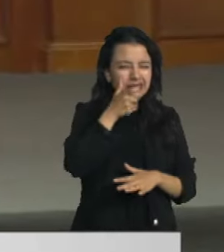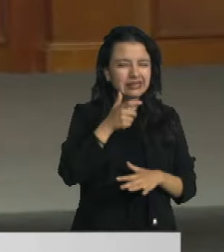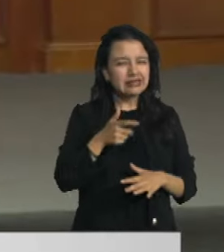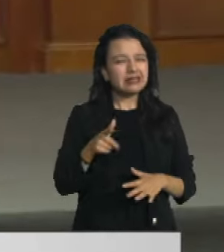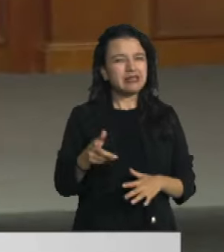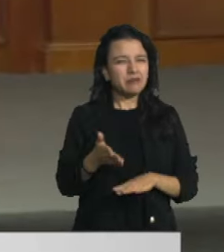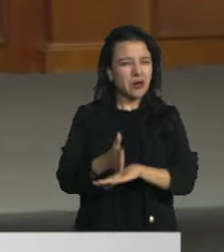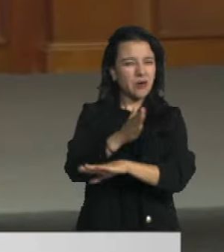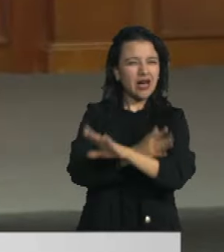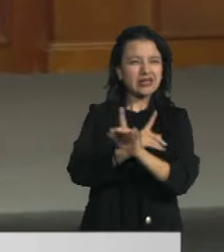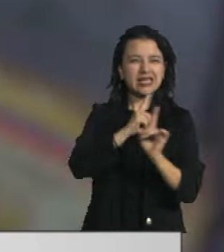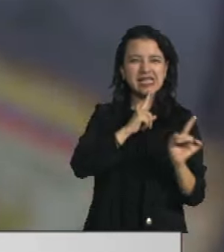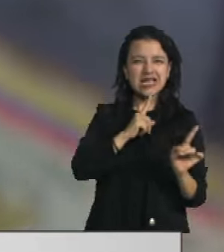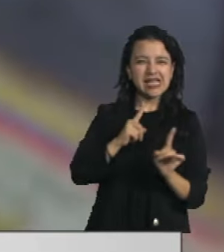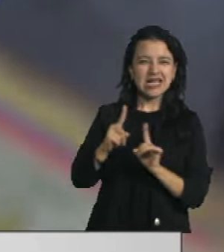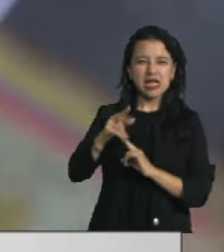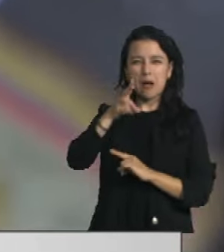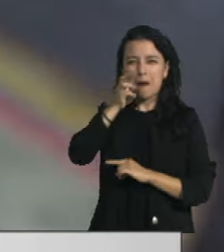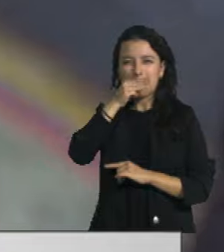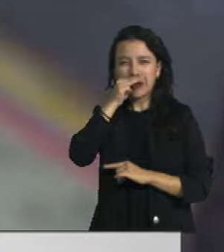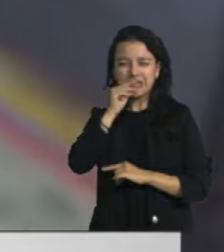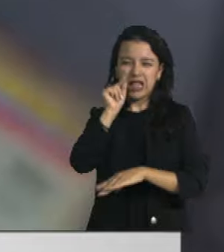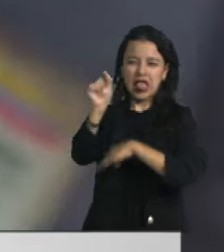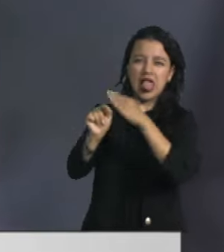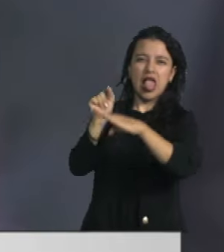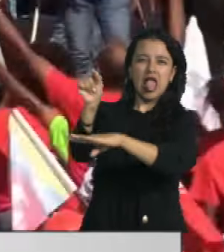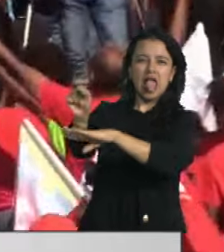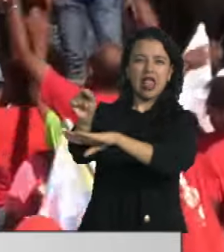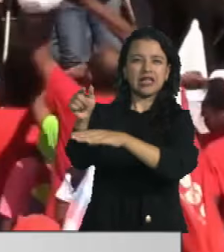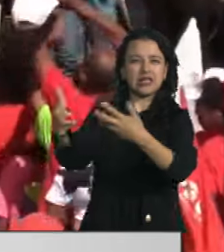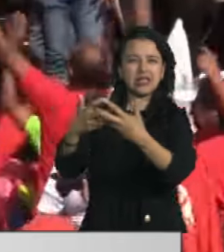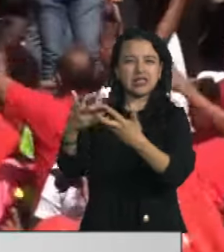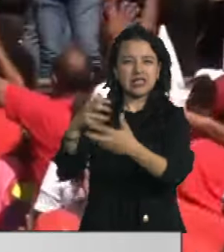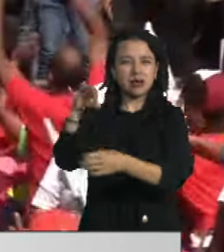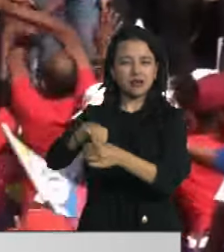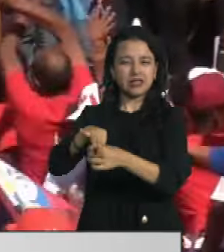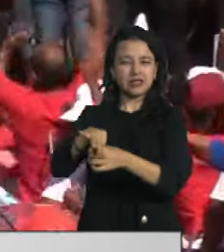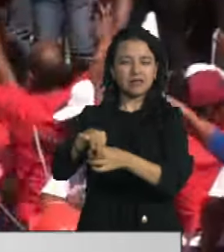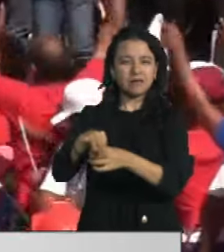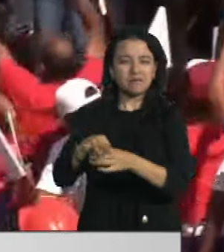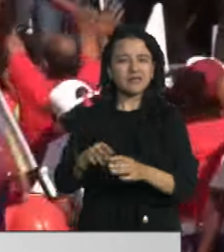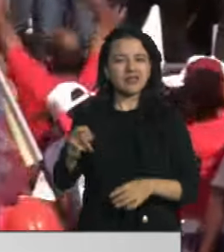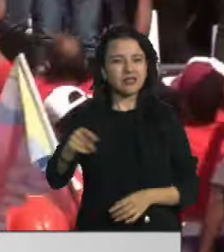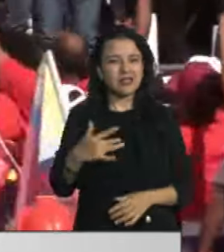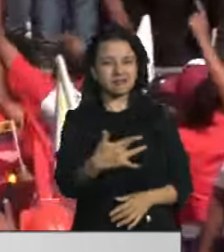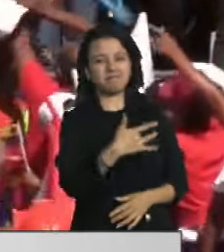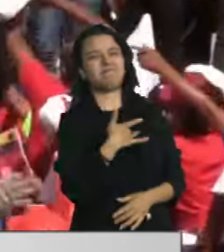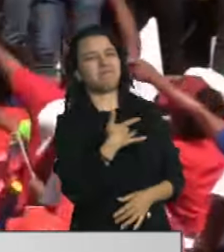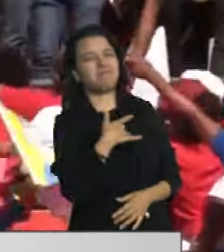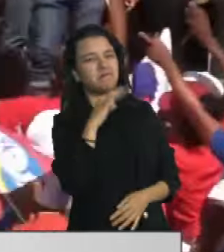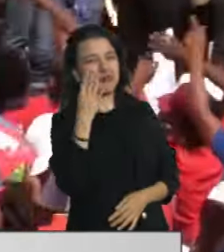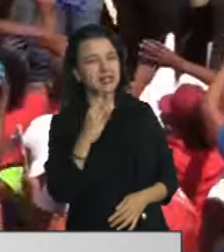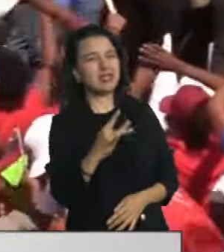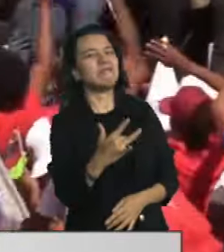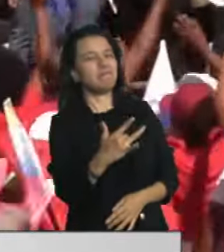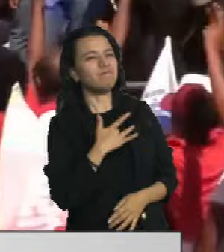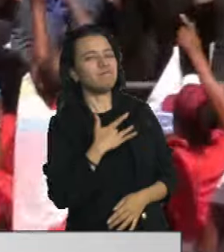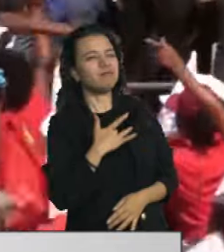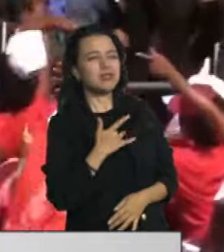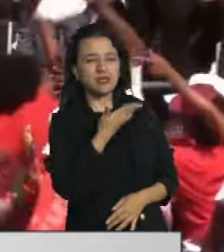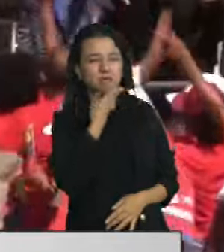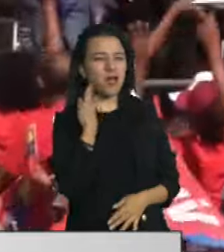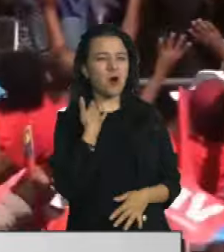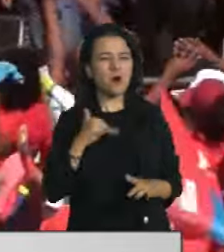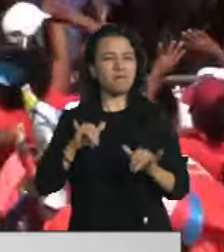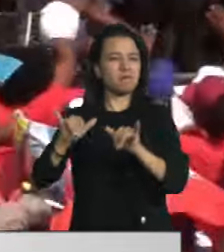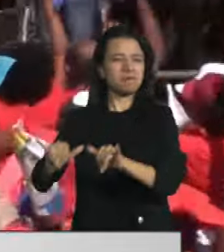Maduro sobre el sistema de votación brasileño. Entre tanto, Maduro aseguró que su victoria en las elecciones del domingo, en las